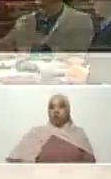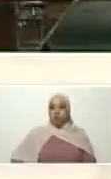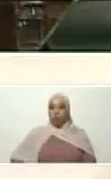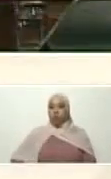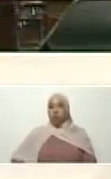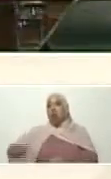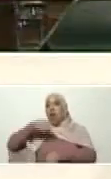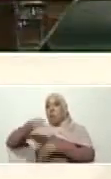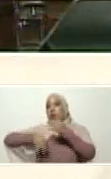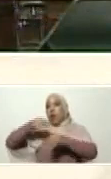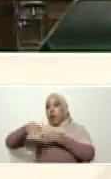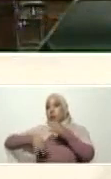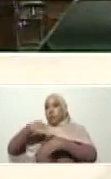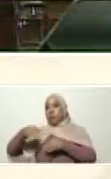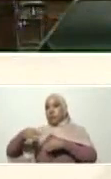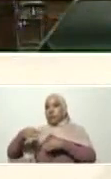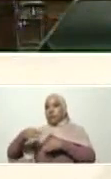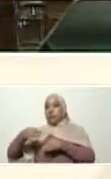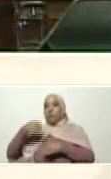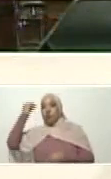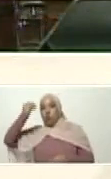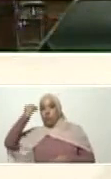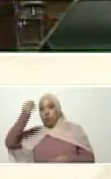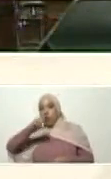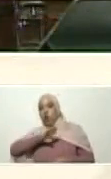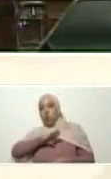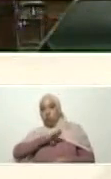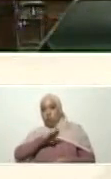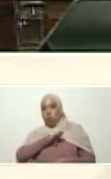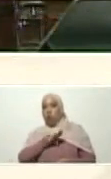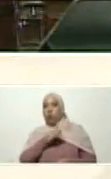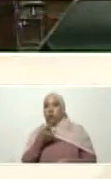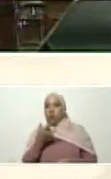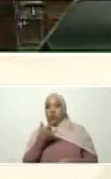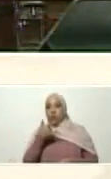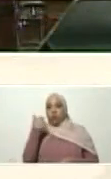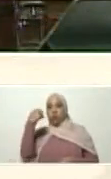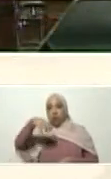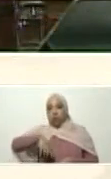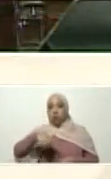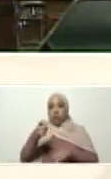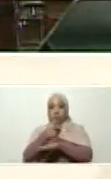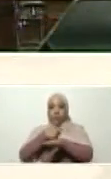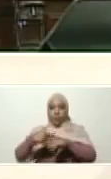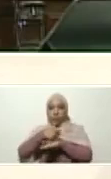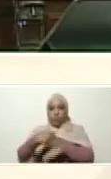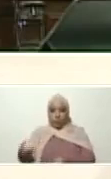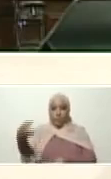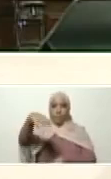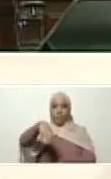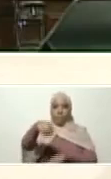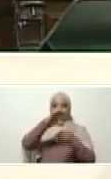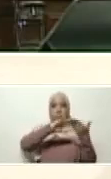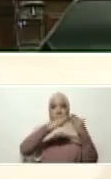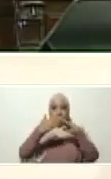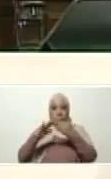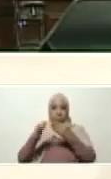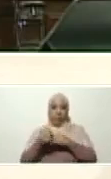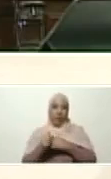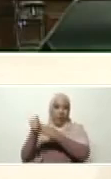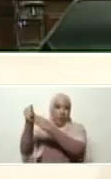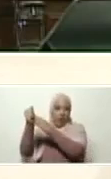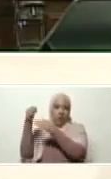nos dijera en su criterio, en base al equipo del Estado Mayor, de las comunas y